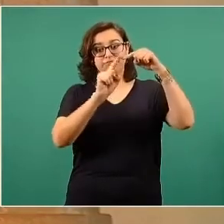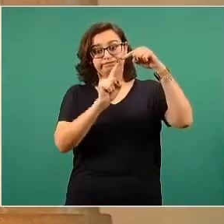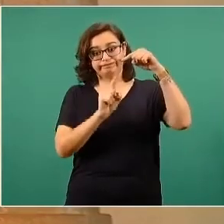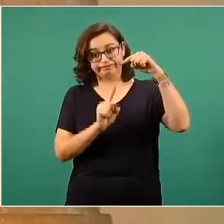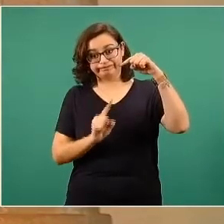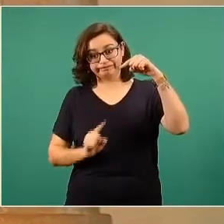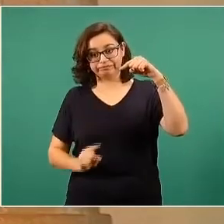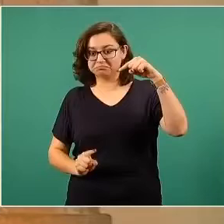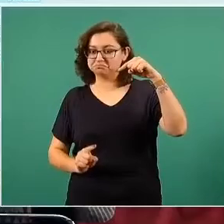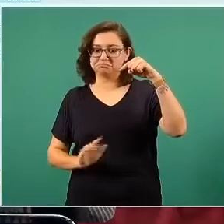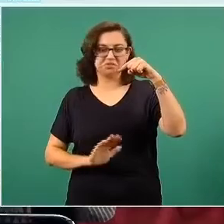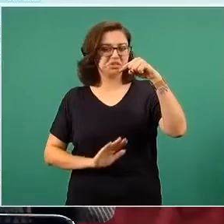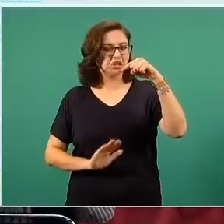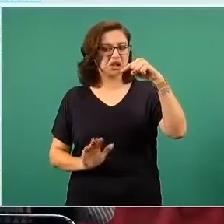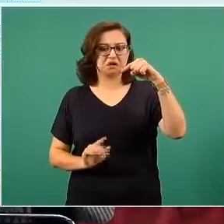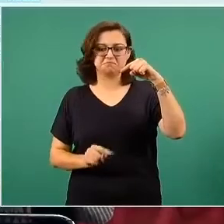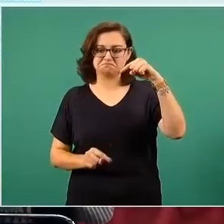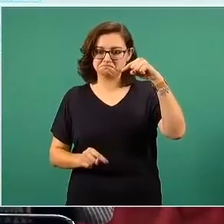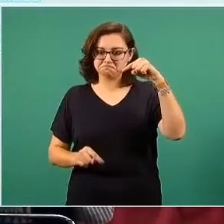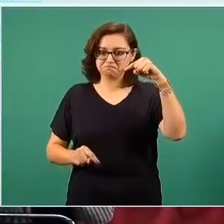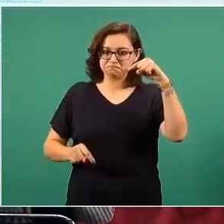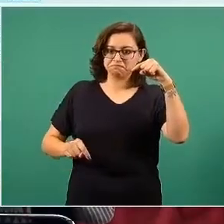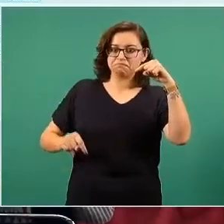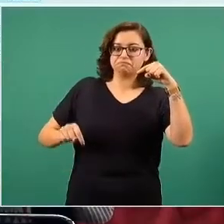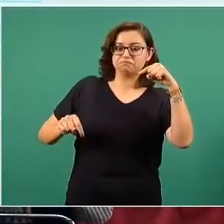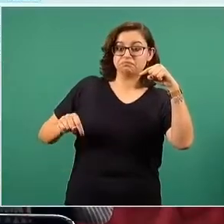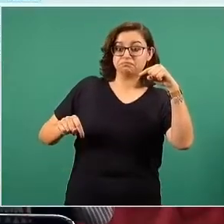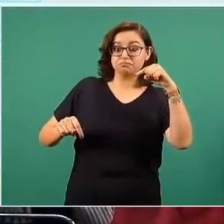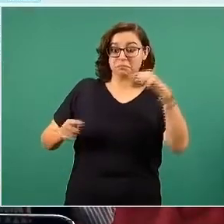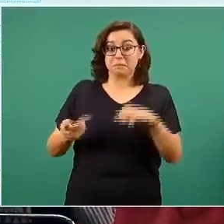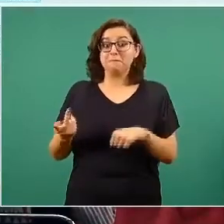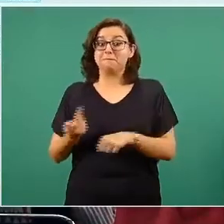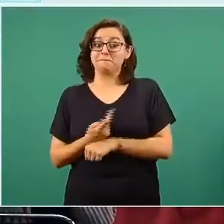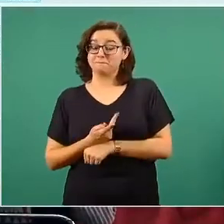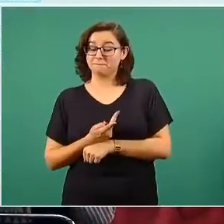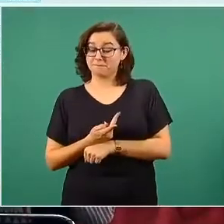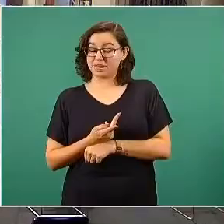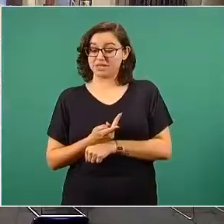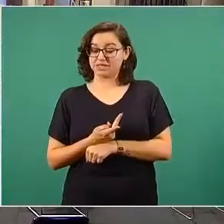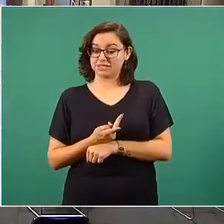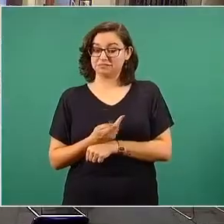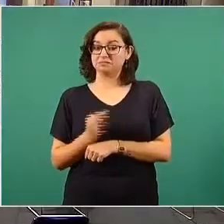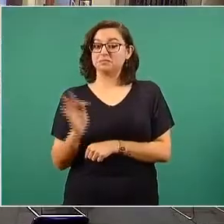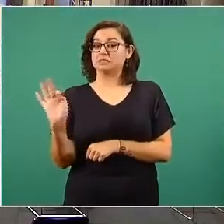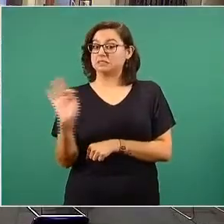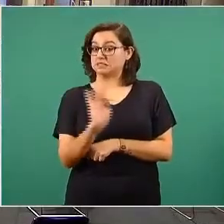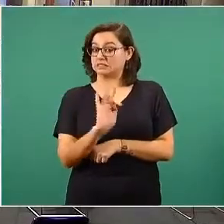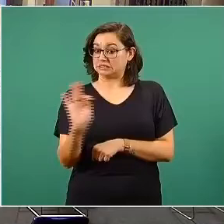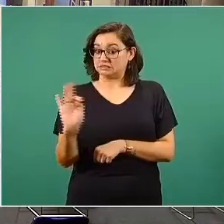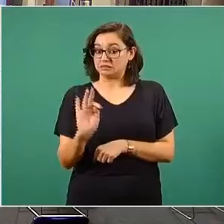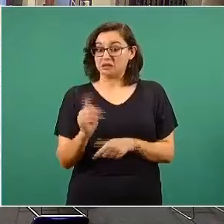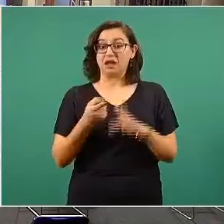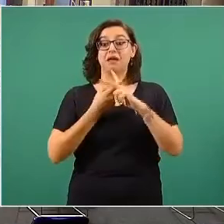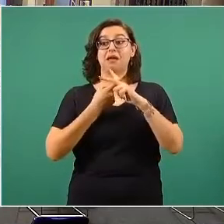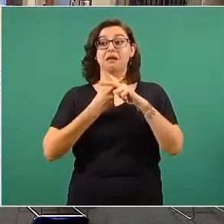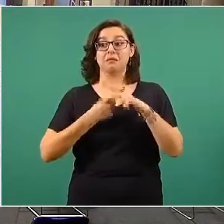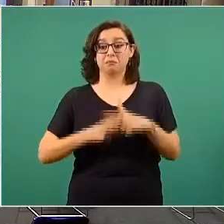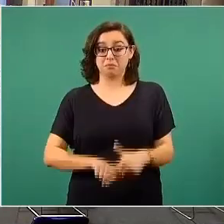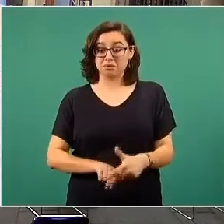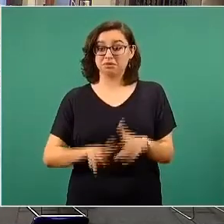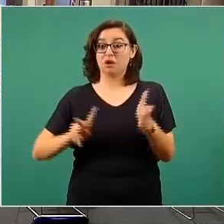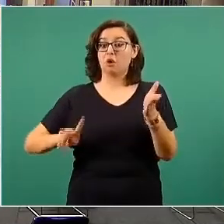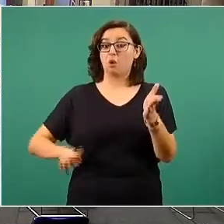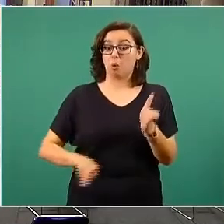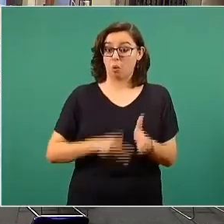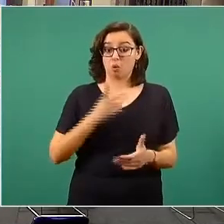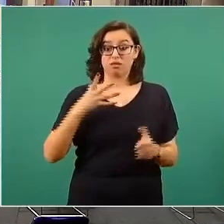descenso que teníamos. Si esto significa en un momento determinado ya el inicio de un rebrote o de